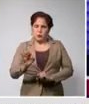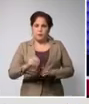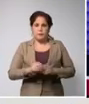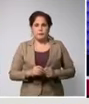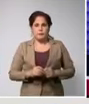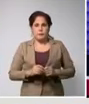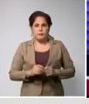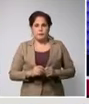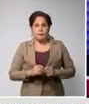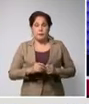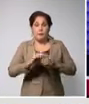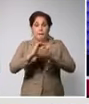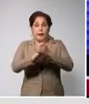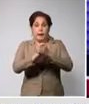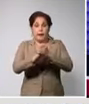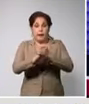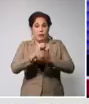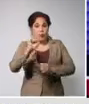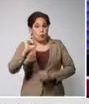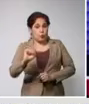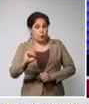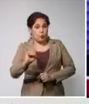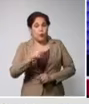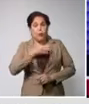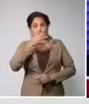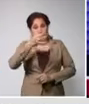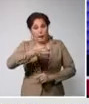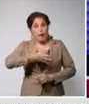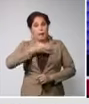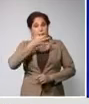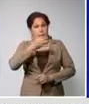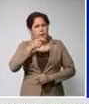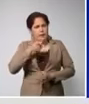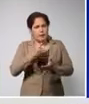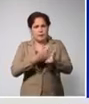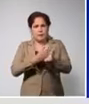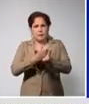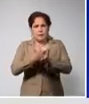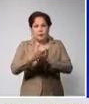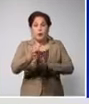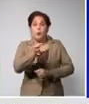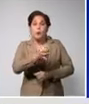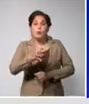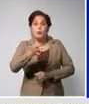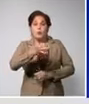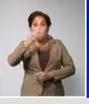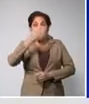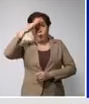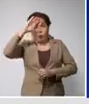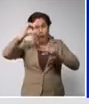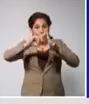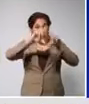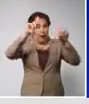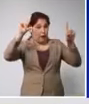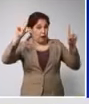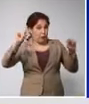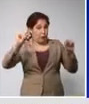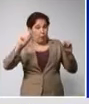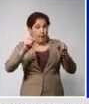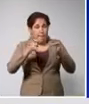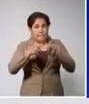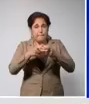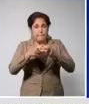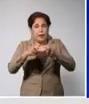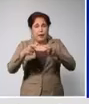municipio Melena del Sur, como ya yo dije, se mantiene como el municipio de Cuba con la tasa de